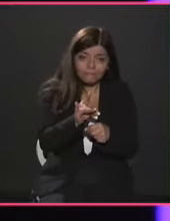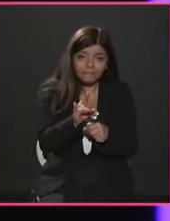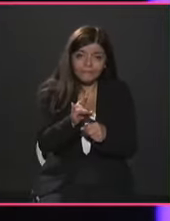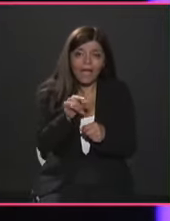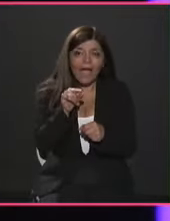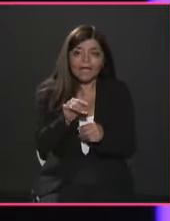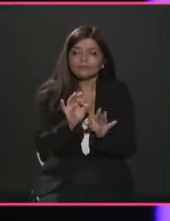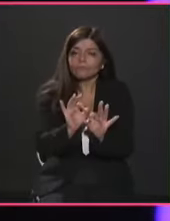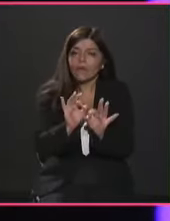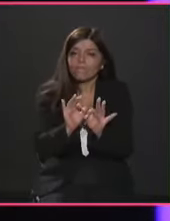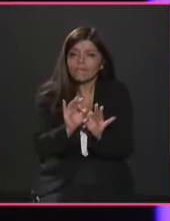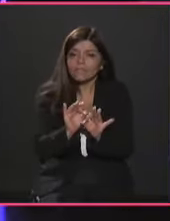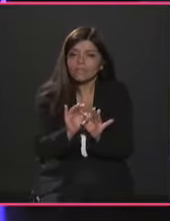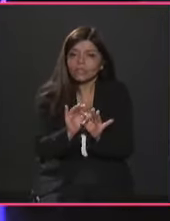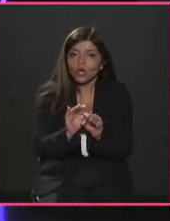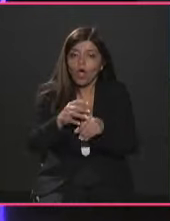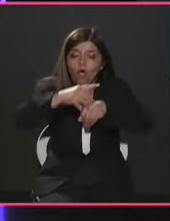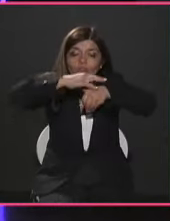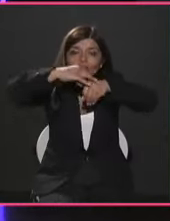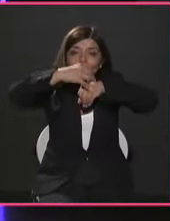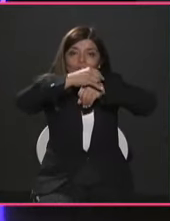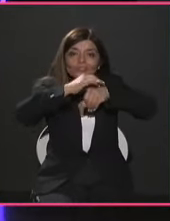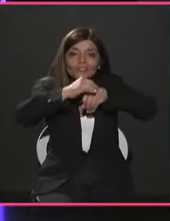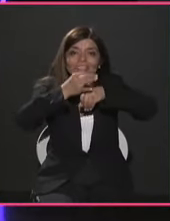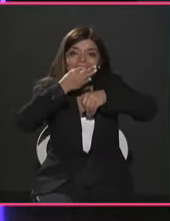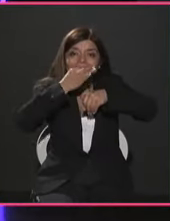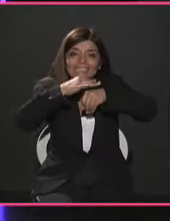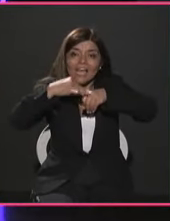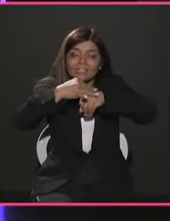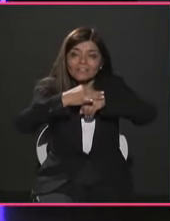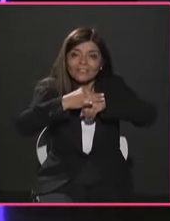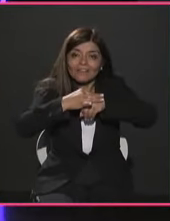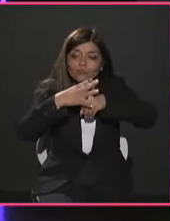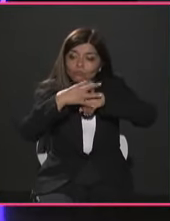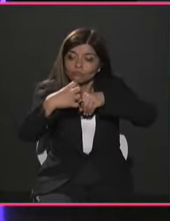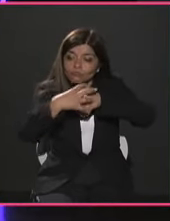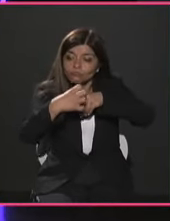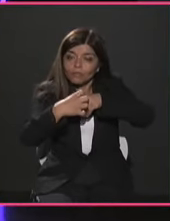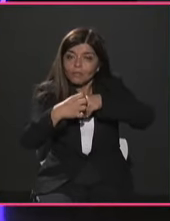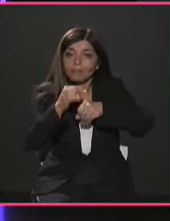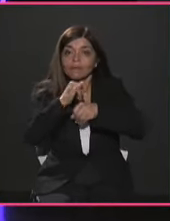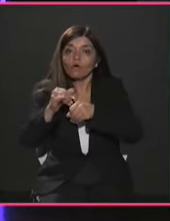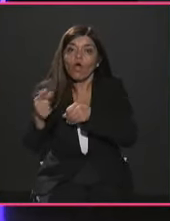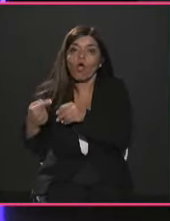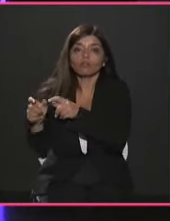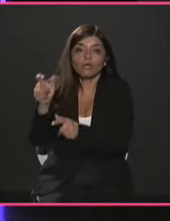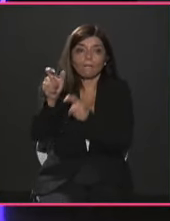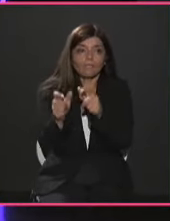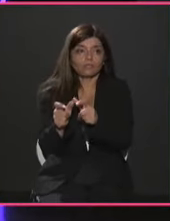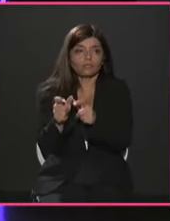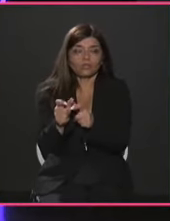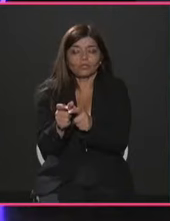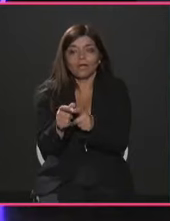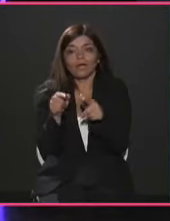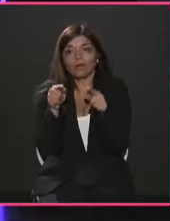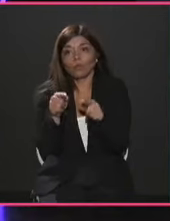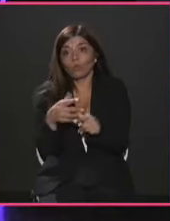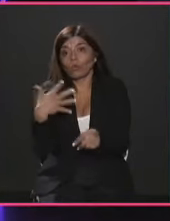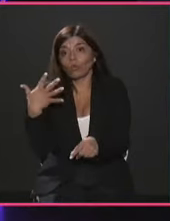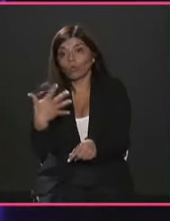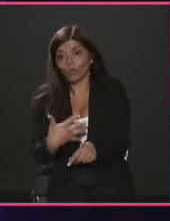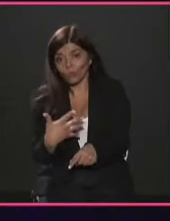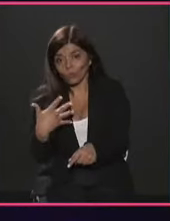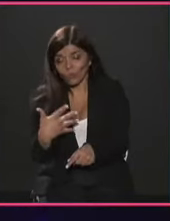Depredador perfecto el bacteriófago que se la va a comer luego se involucró otro grupo est aún más loco